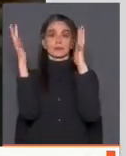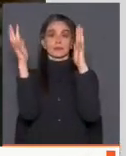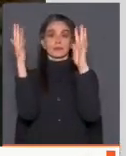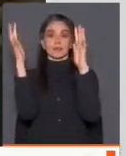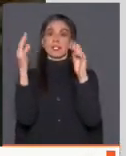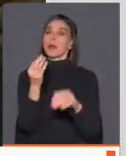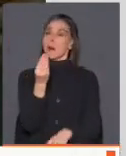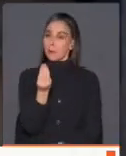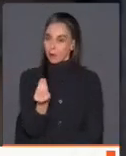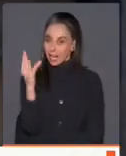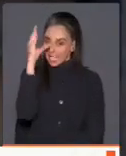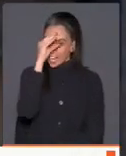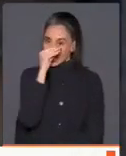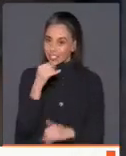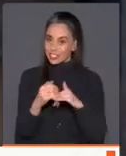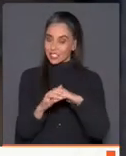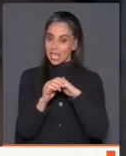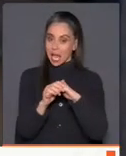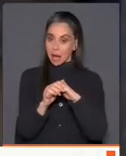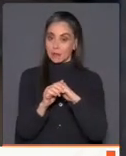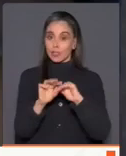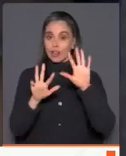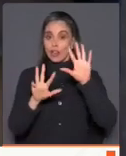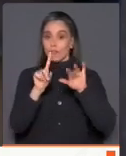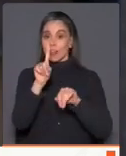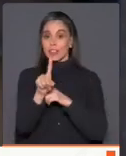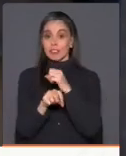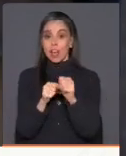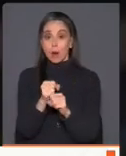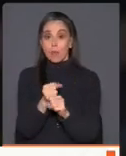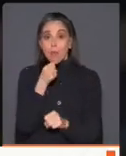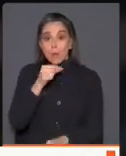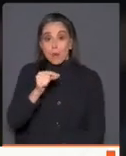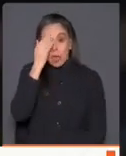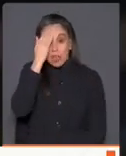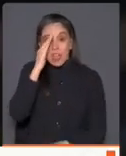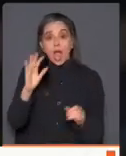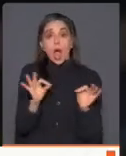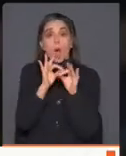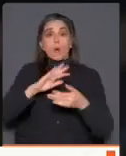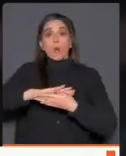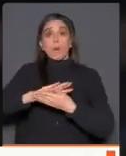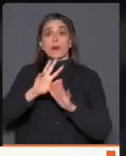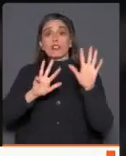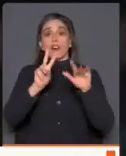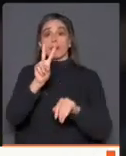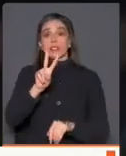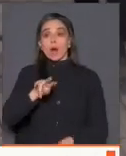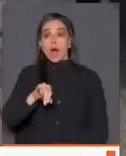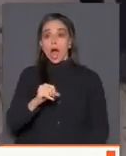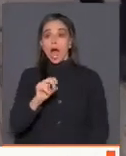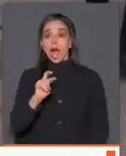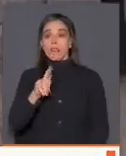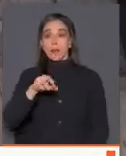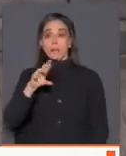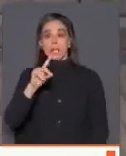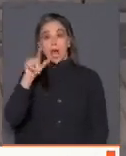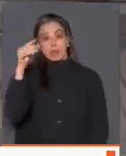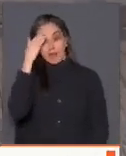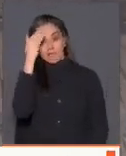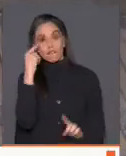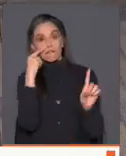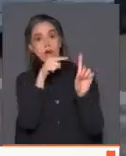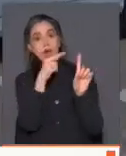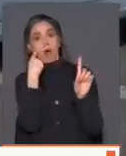Muy buenas noches, amigos. Con 91 años y a días de los 92, Javier Miranda Munizaga, referente como conductor y locutor